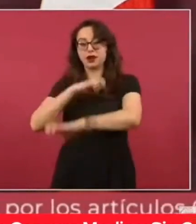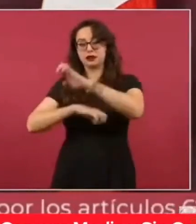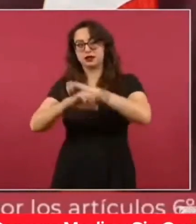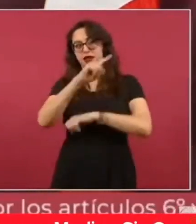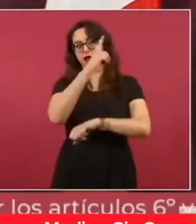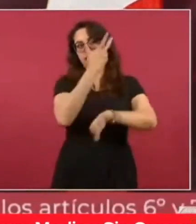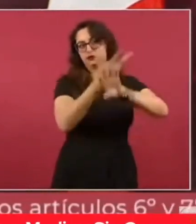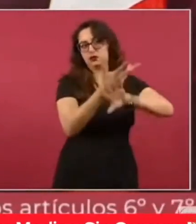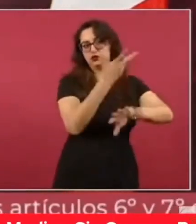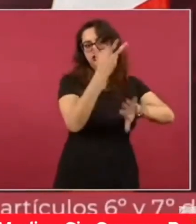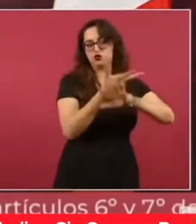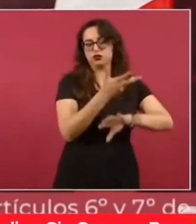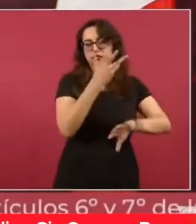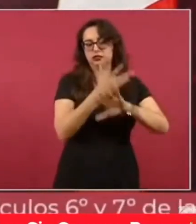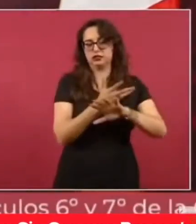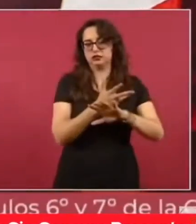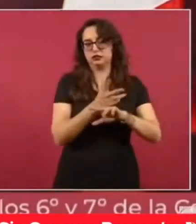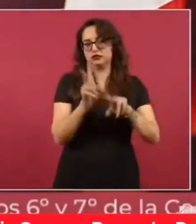estadounidense